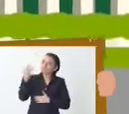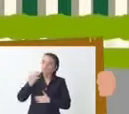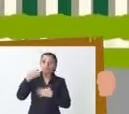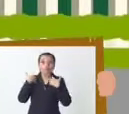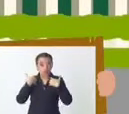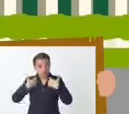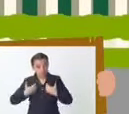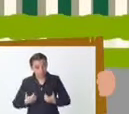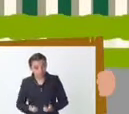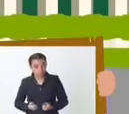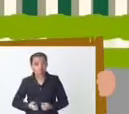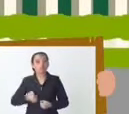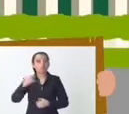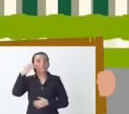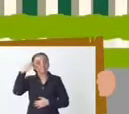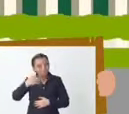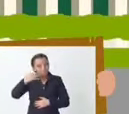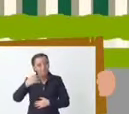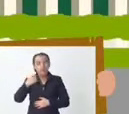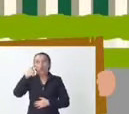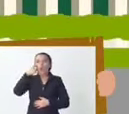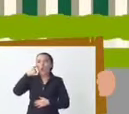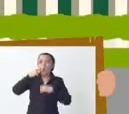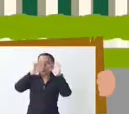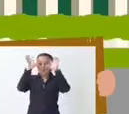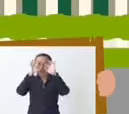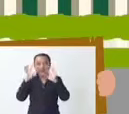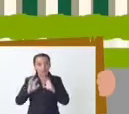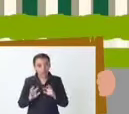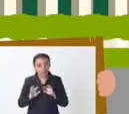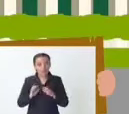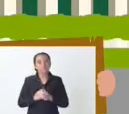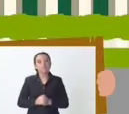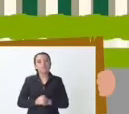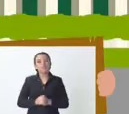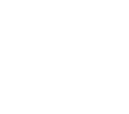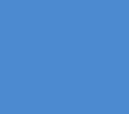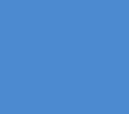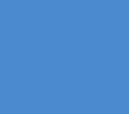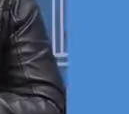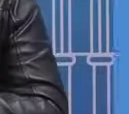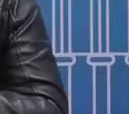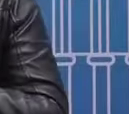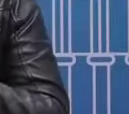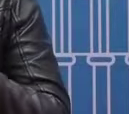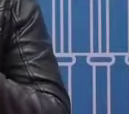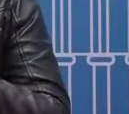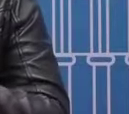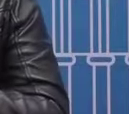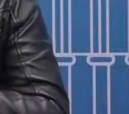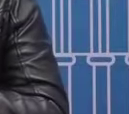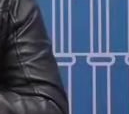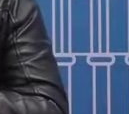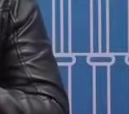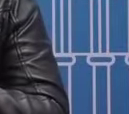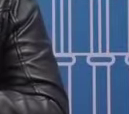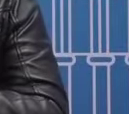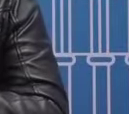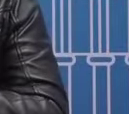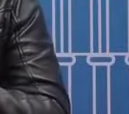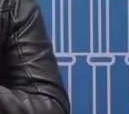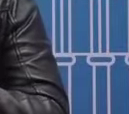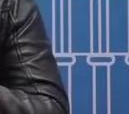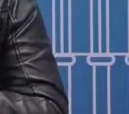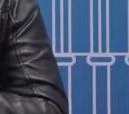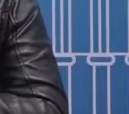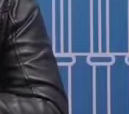gobiernos medidas reales para minimizar el impacto del cambio climático. Y el caso de Greta precisamente nos